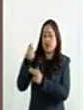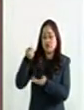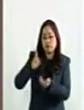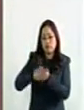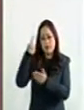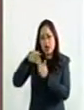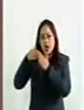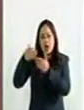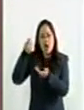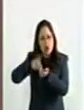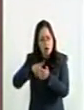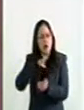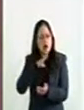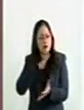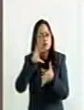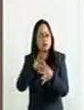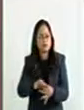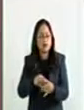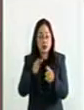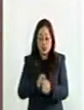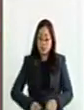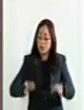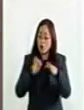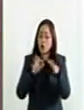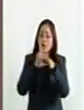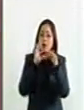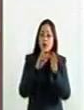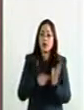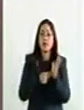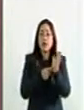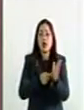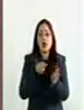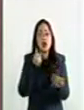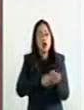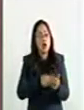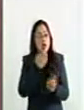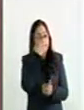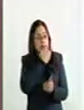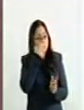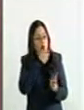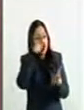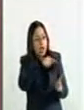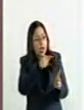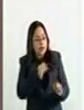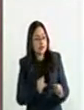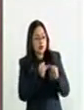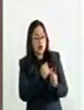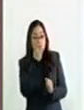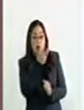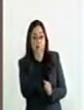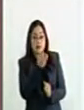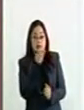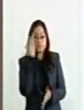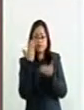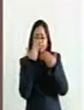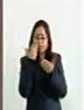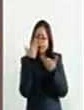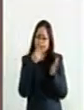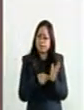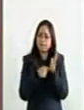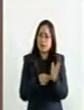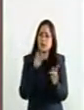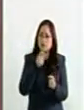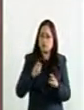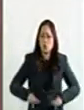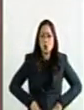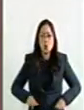Es importante resaltar este dato, pues es sabido que quienes estudian en las escuelas de esa loable institución se caracterizan por su noble